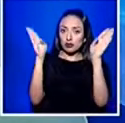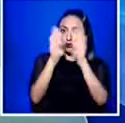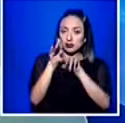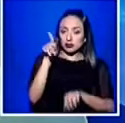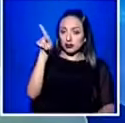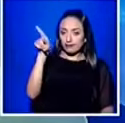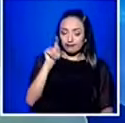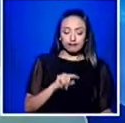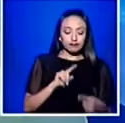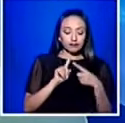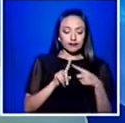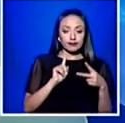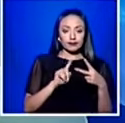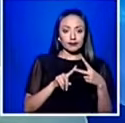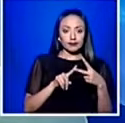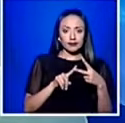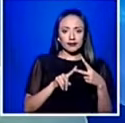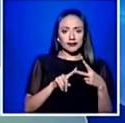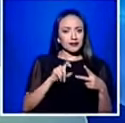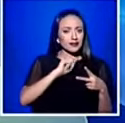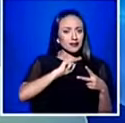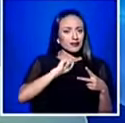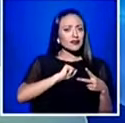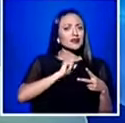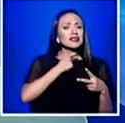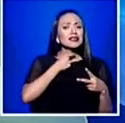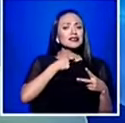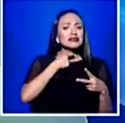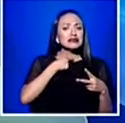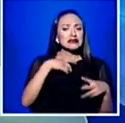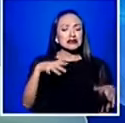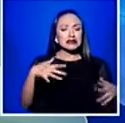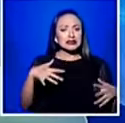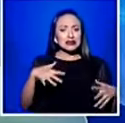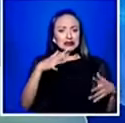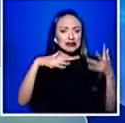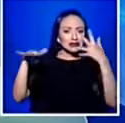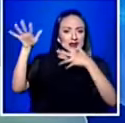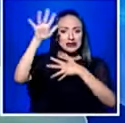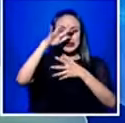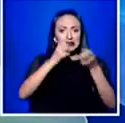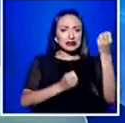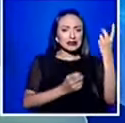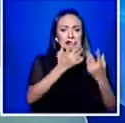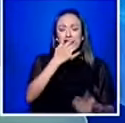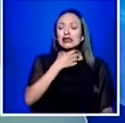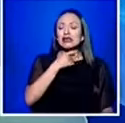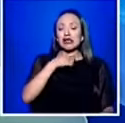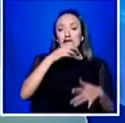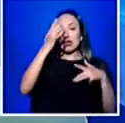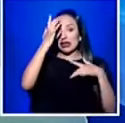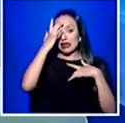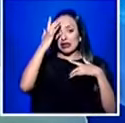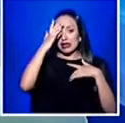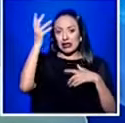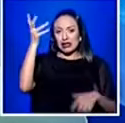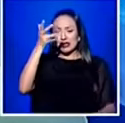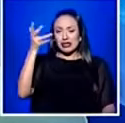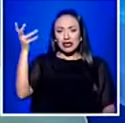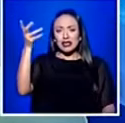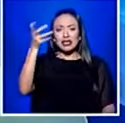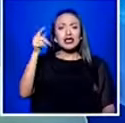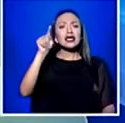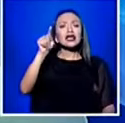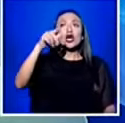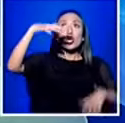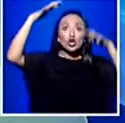se pronostican lluvias, perdón porque estoy ronco, creo que todavía sigo con el tema de los incendios forestales. Además, se pronostican